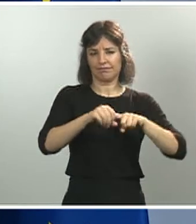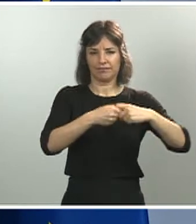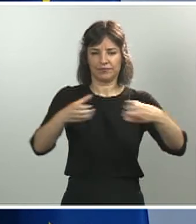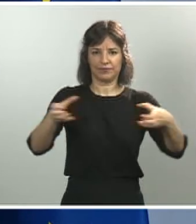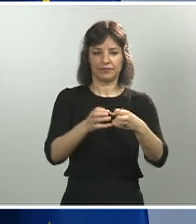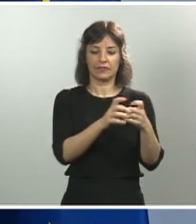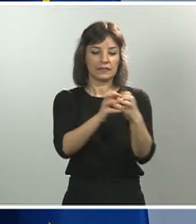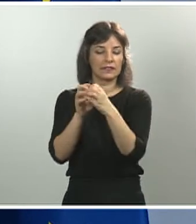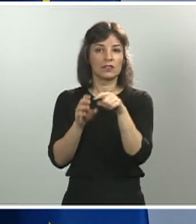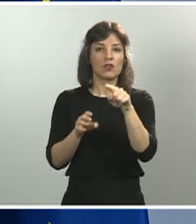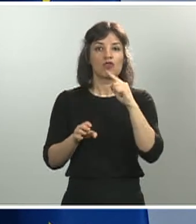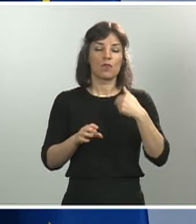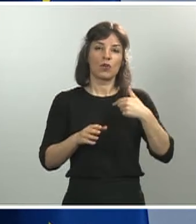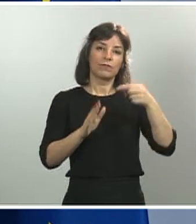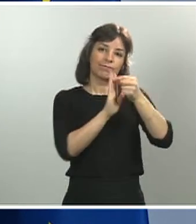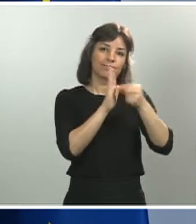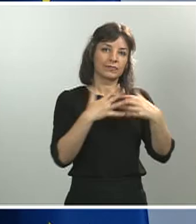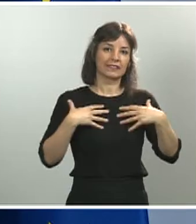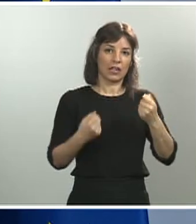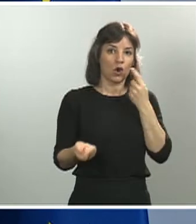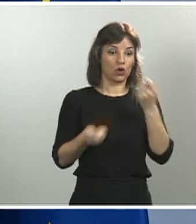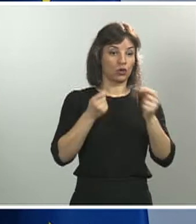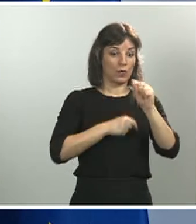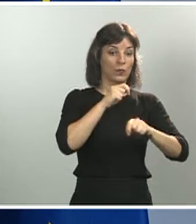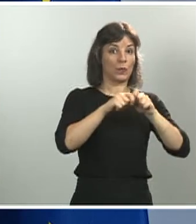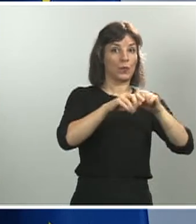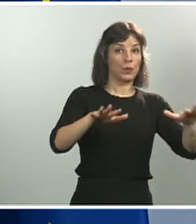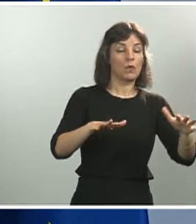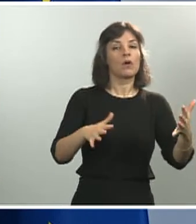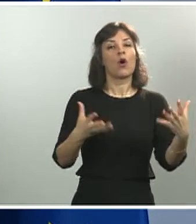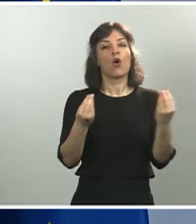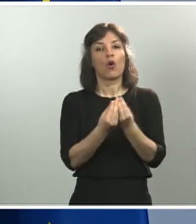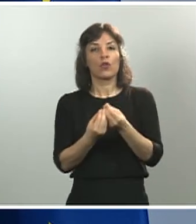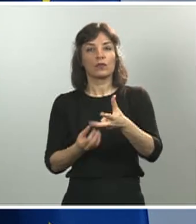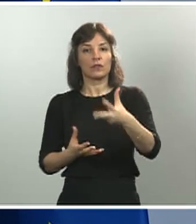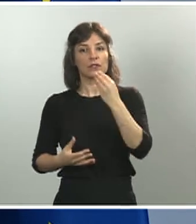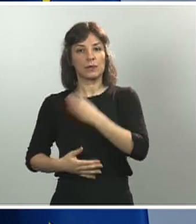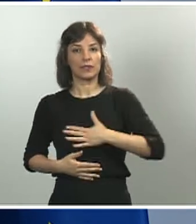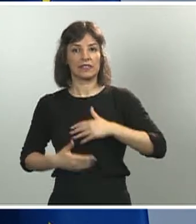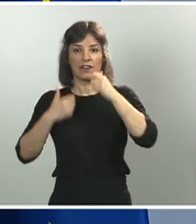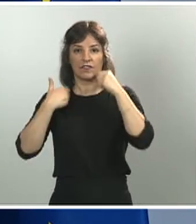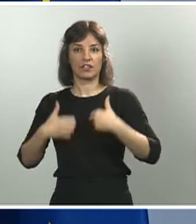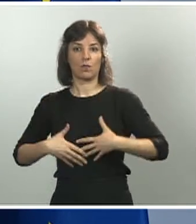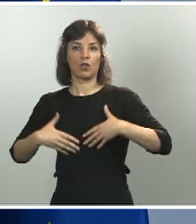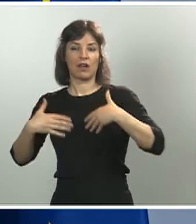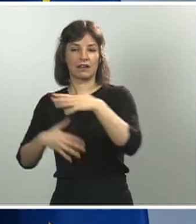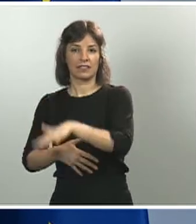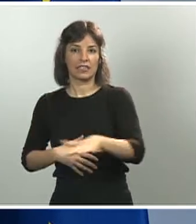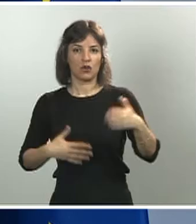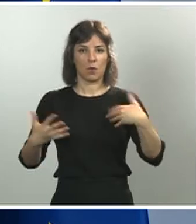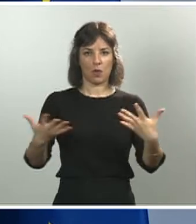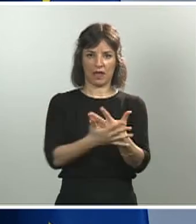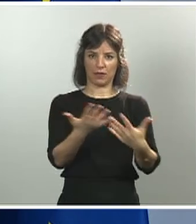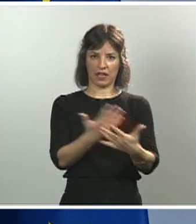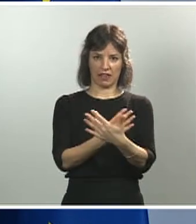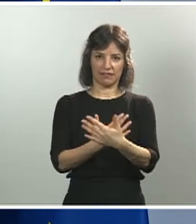criterios sanitarios y de control de la epidemia y los derechos y el bienestar físico y emocional de los niños y niñas, en la línea que marcaba